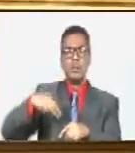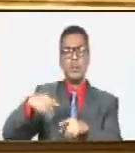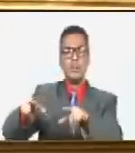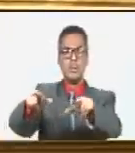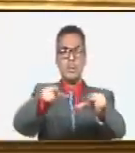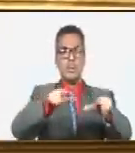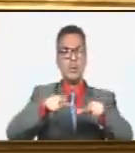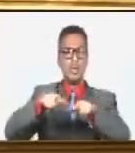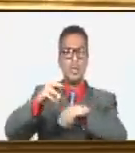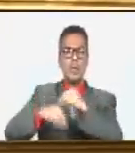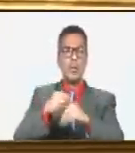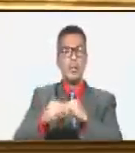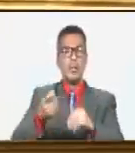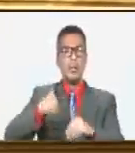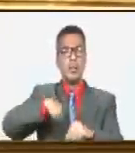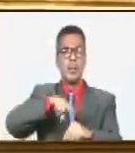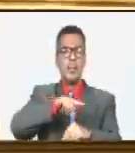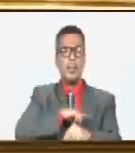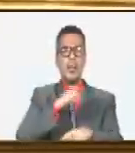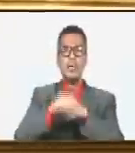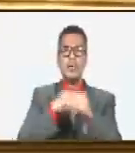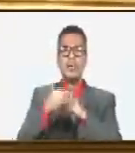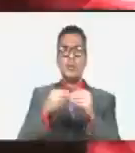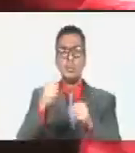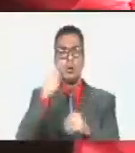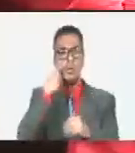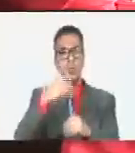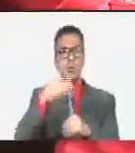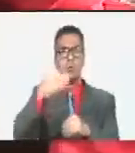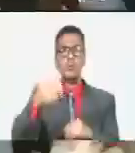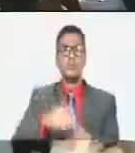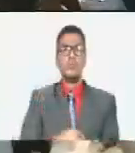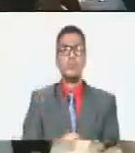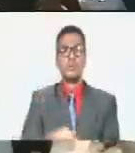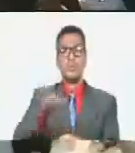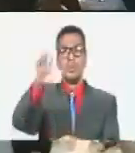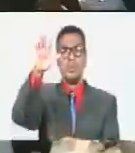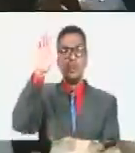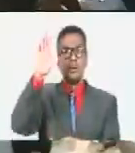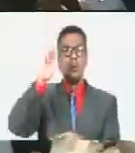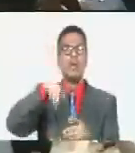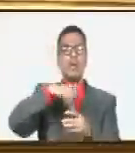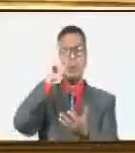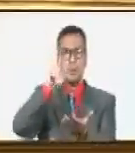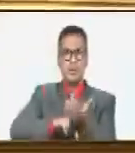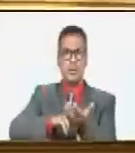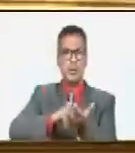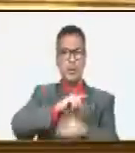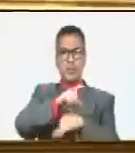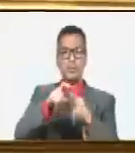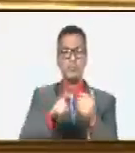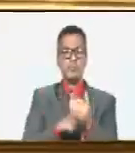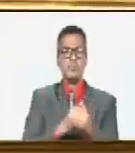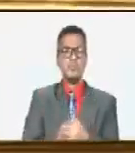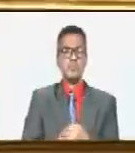soberanía territorial, sírvanse a manifestarlo con la señal de costumbre. Queda aprobado por unanimidad.